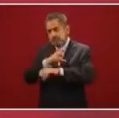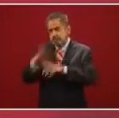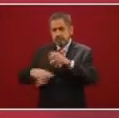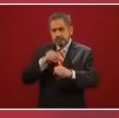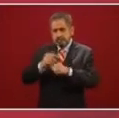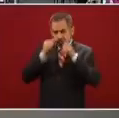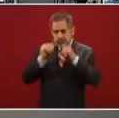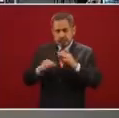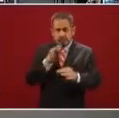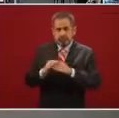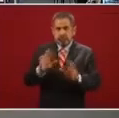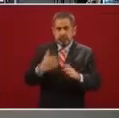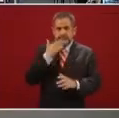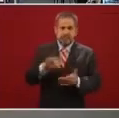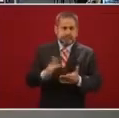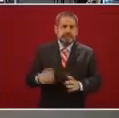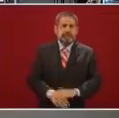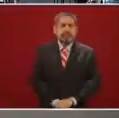niveles. Ahora sí, perdón.